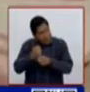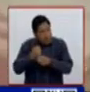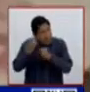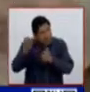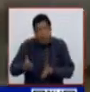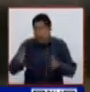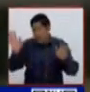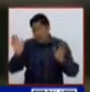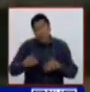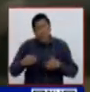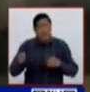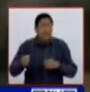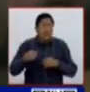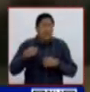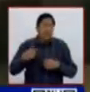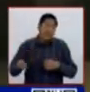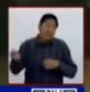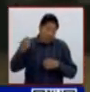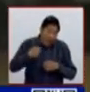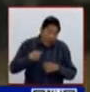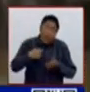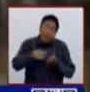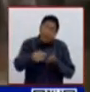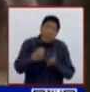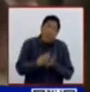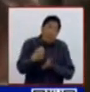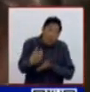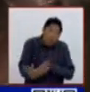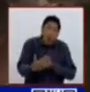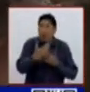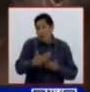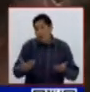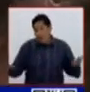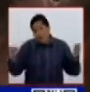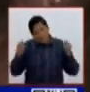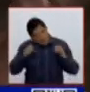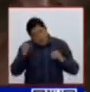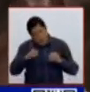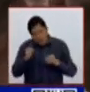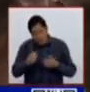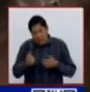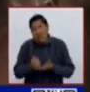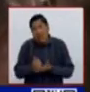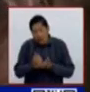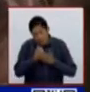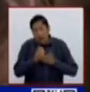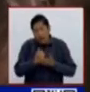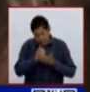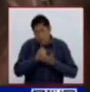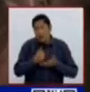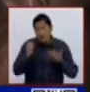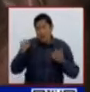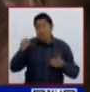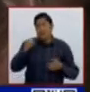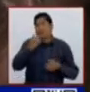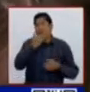funcionario recibe de forma directa, nosotros indirectamente, eso también en cierta manera nos ayuda, ¿no? En el